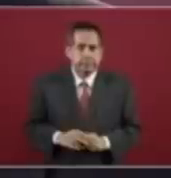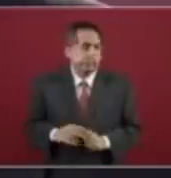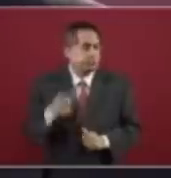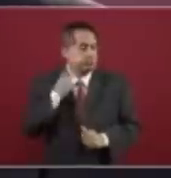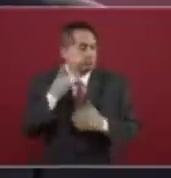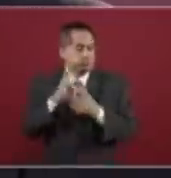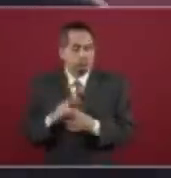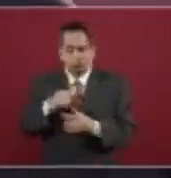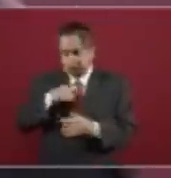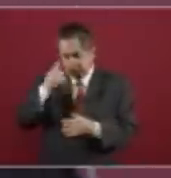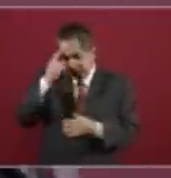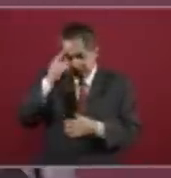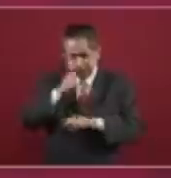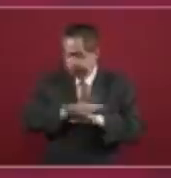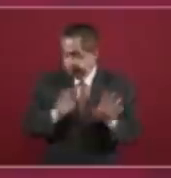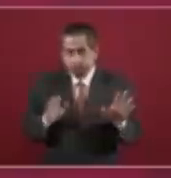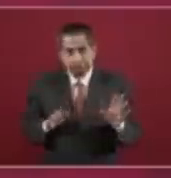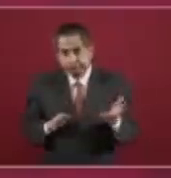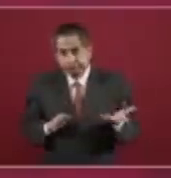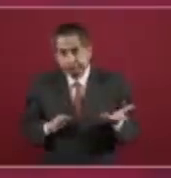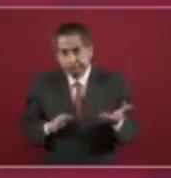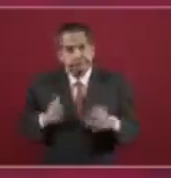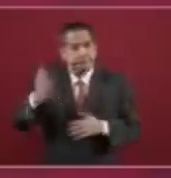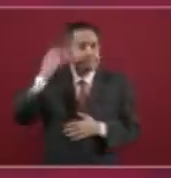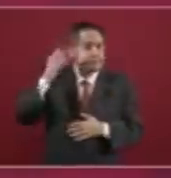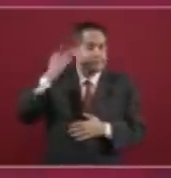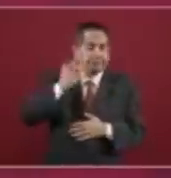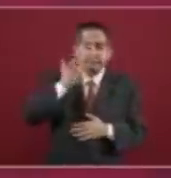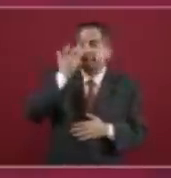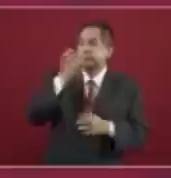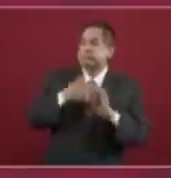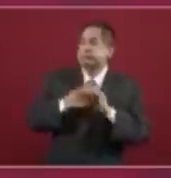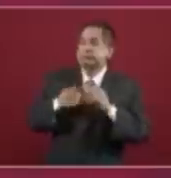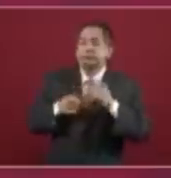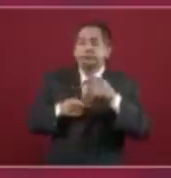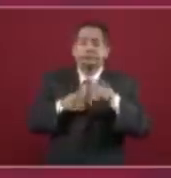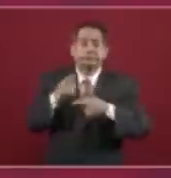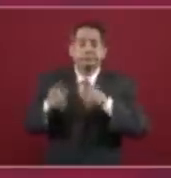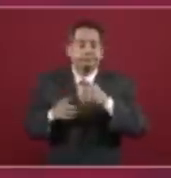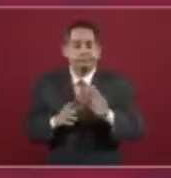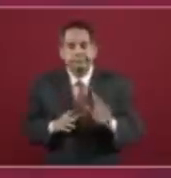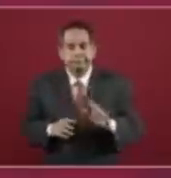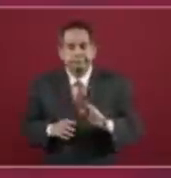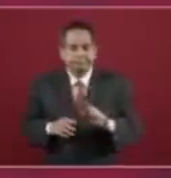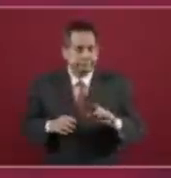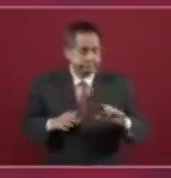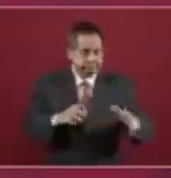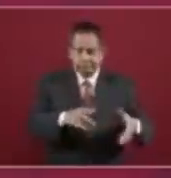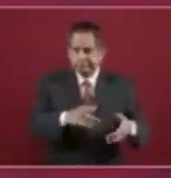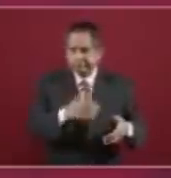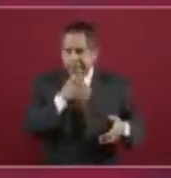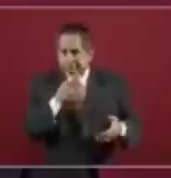Políticamente se manejó este asunto